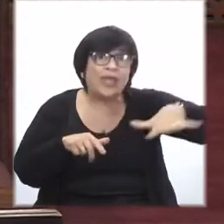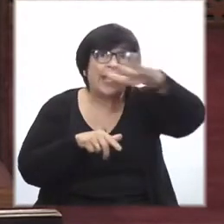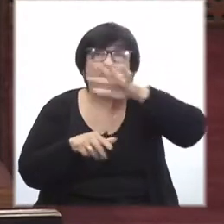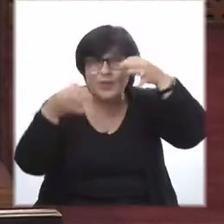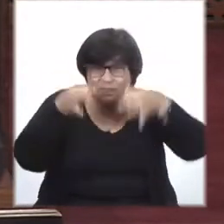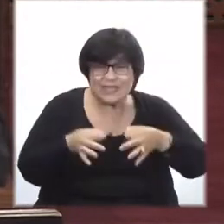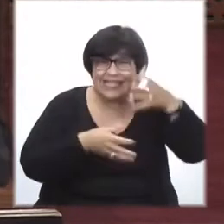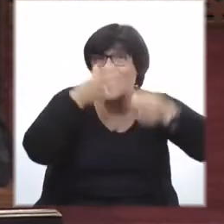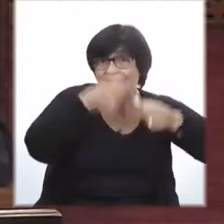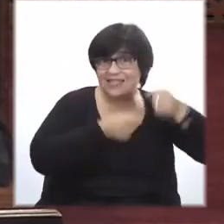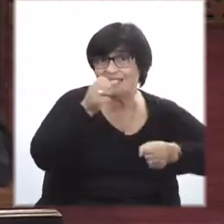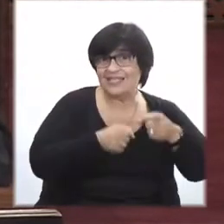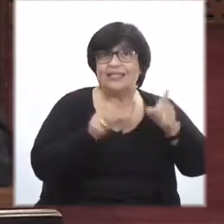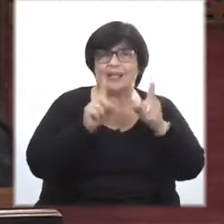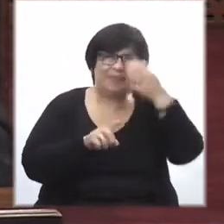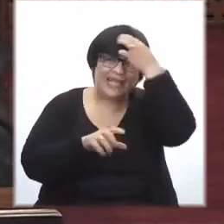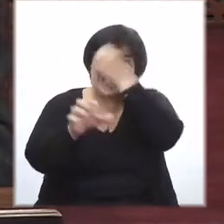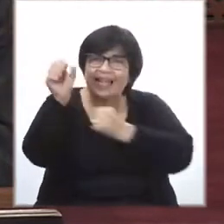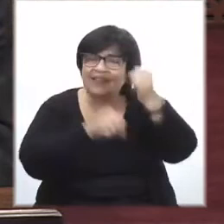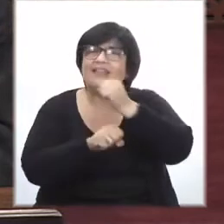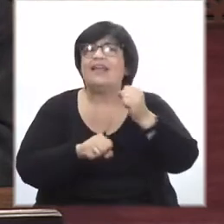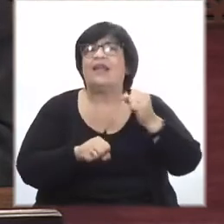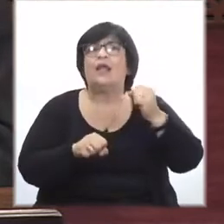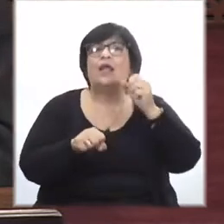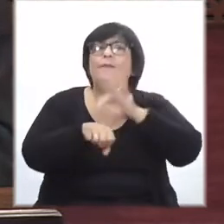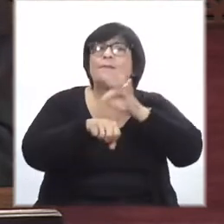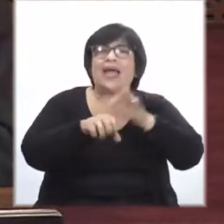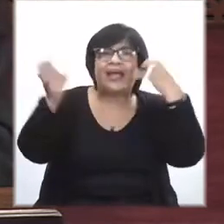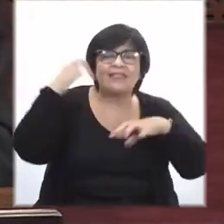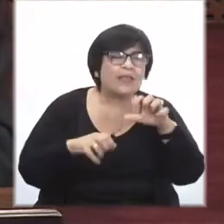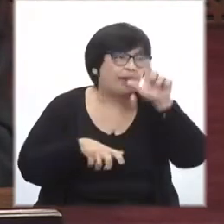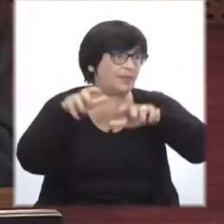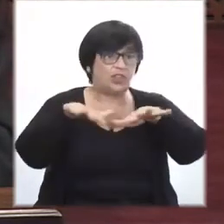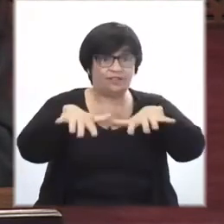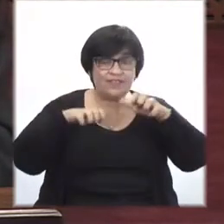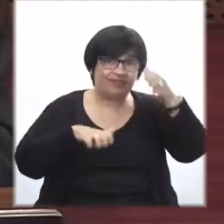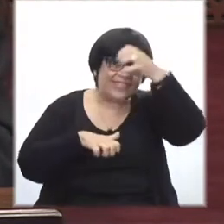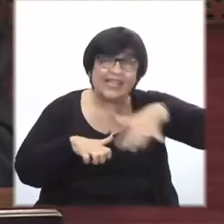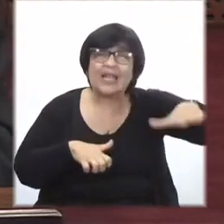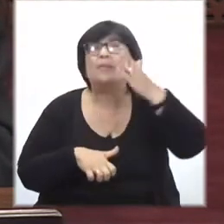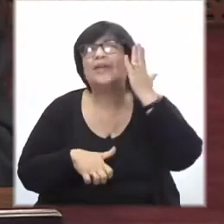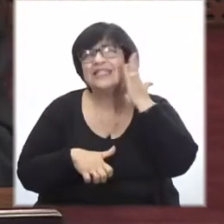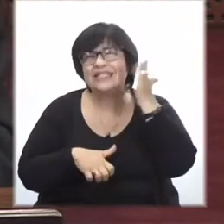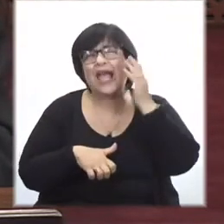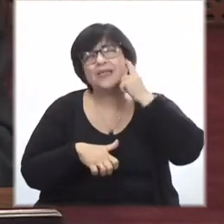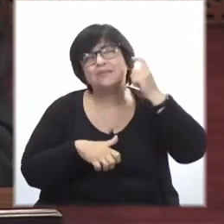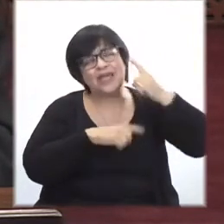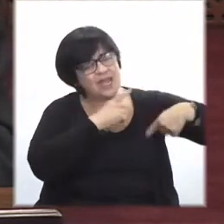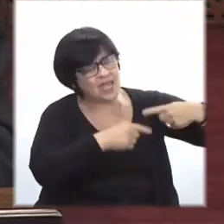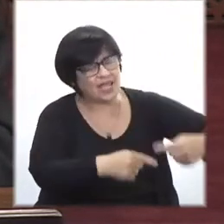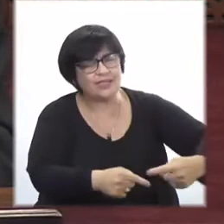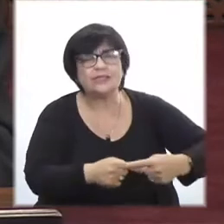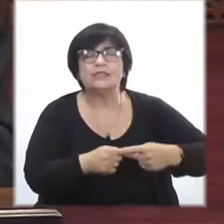lechería, incluso a nuestros agrónomos y veterinarios y a nuestra gente de campo que tiene un saber empírico? Las